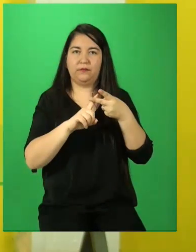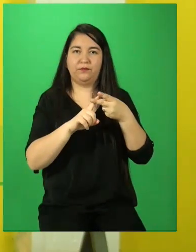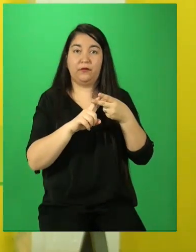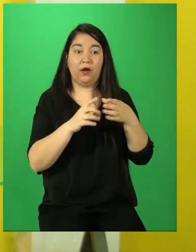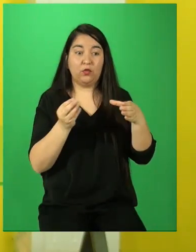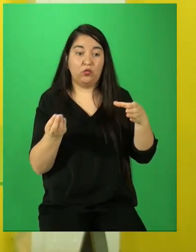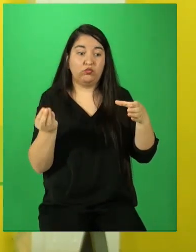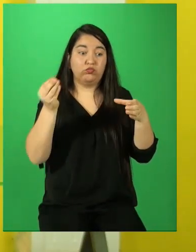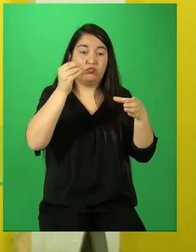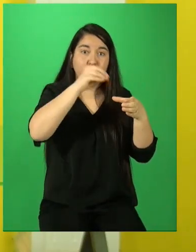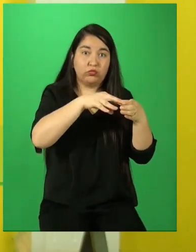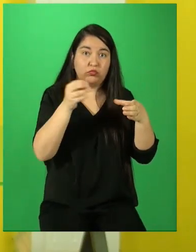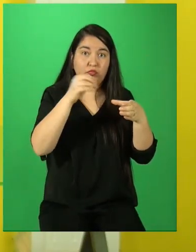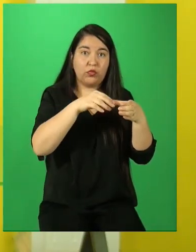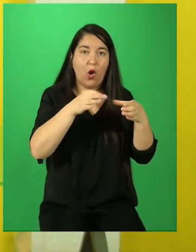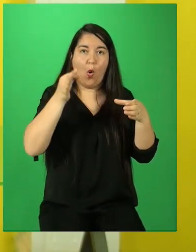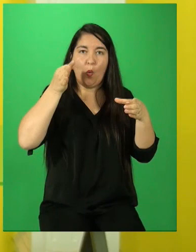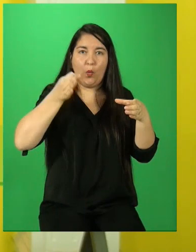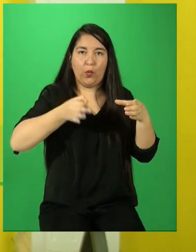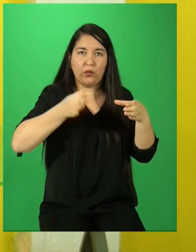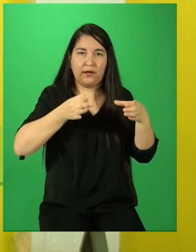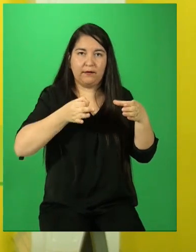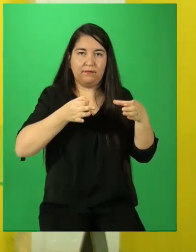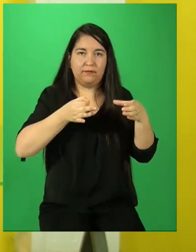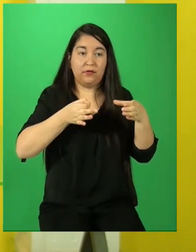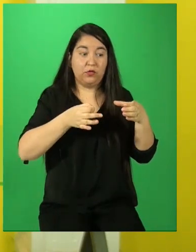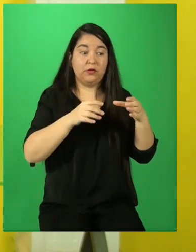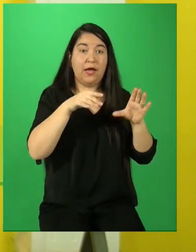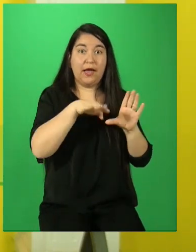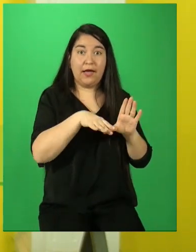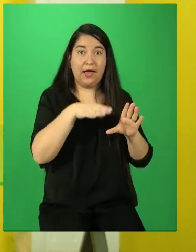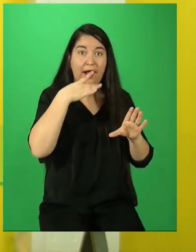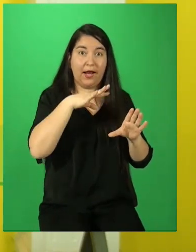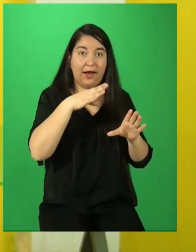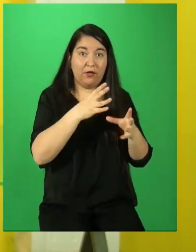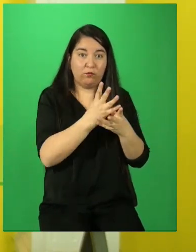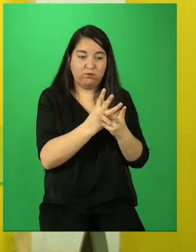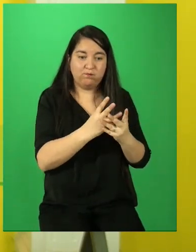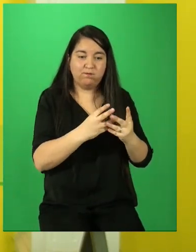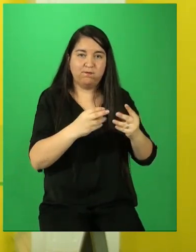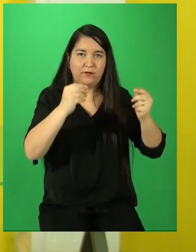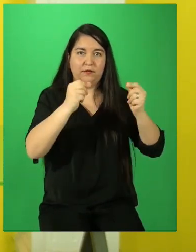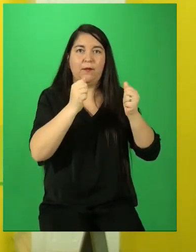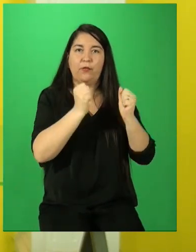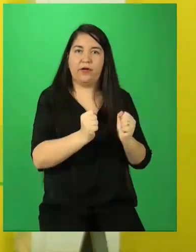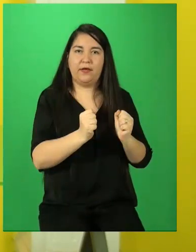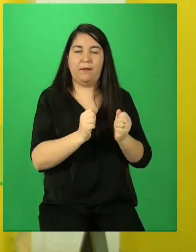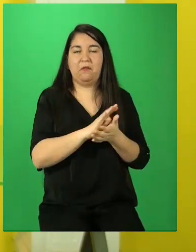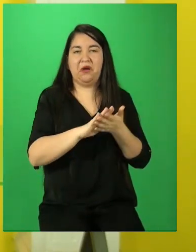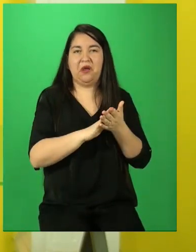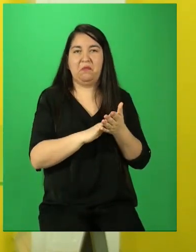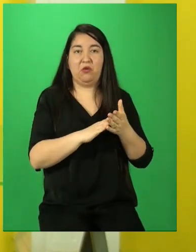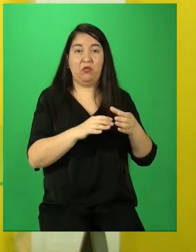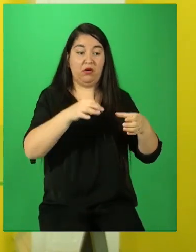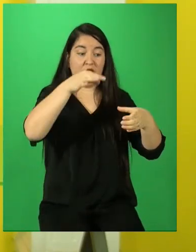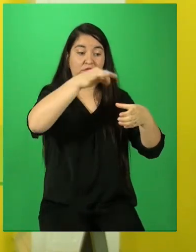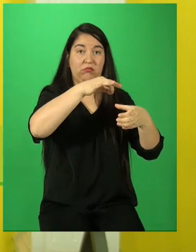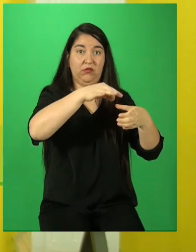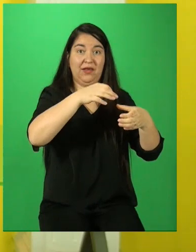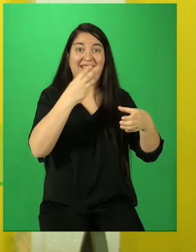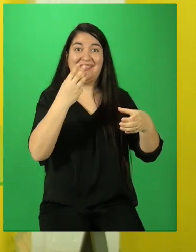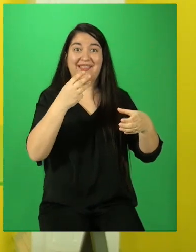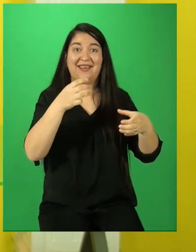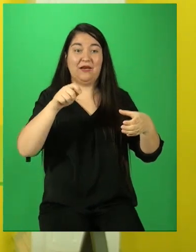la cantidad precisa de soluto que puede disolver el solvente. Por ejemplo, si agregamos 3 cucharadas de azúcar, al